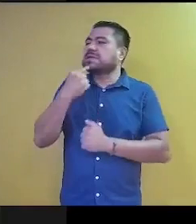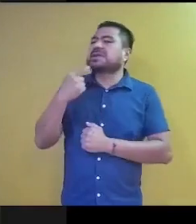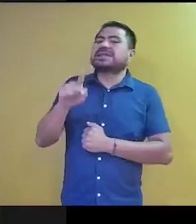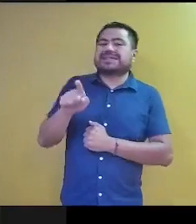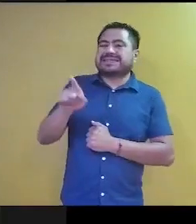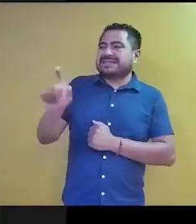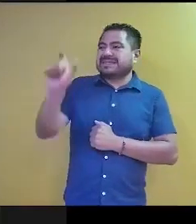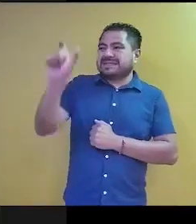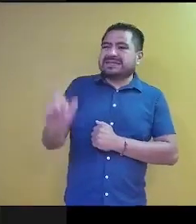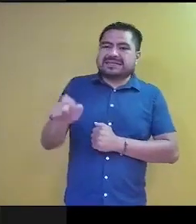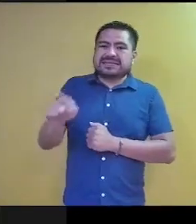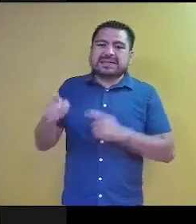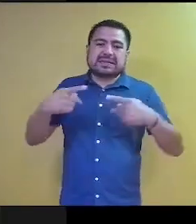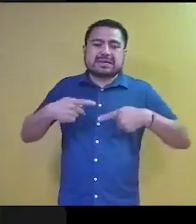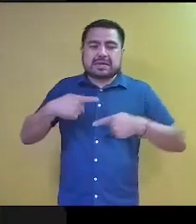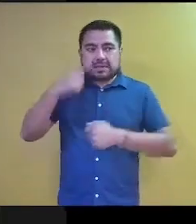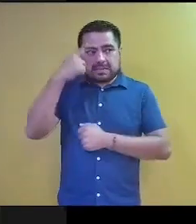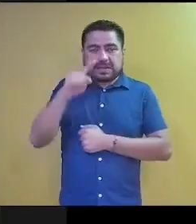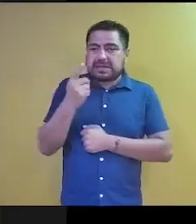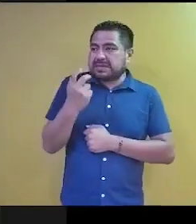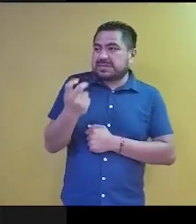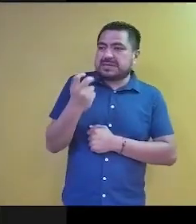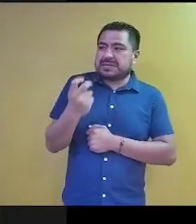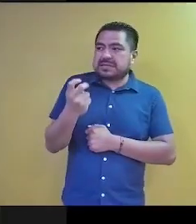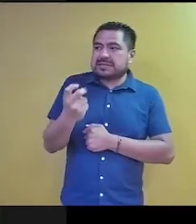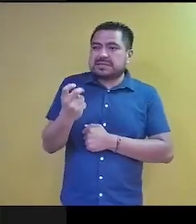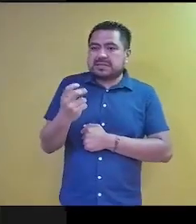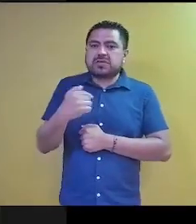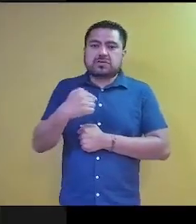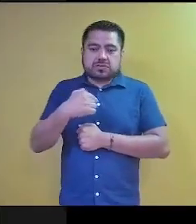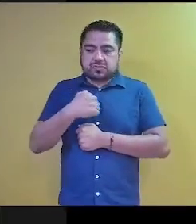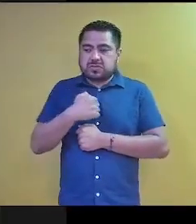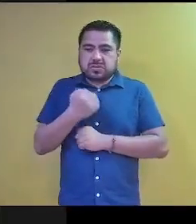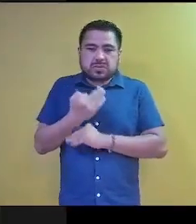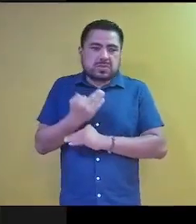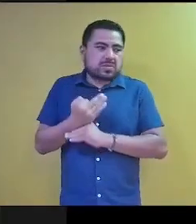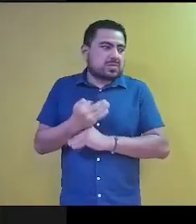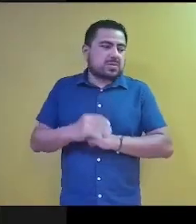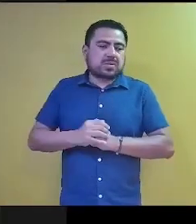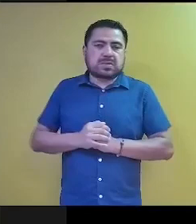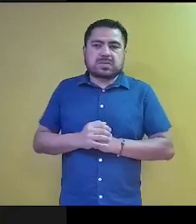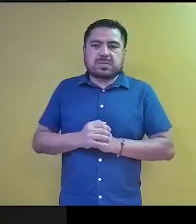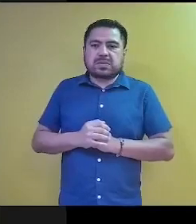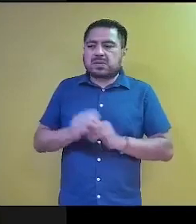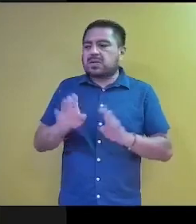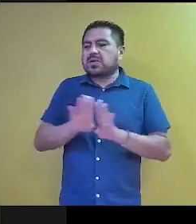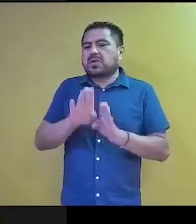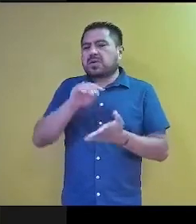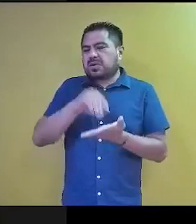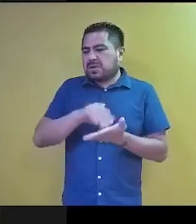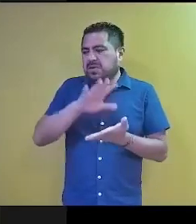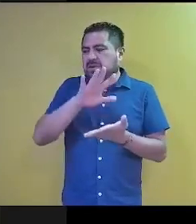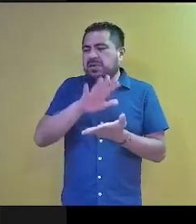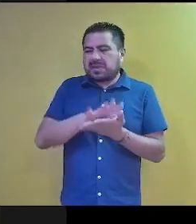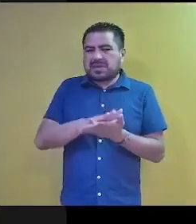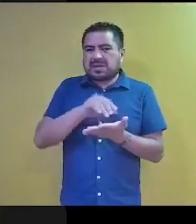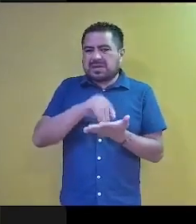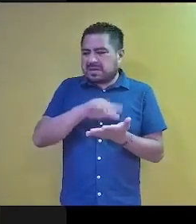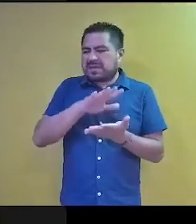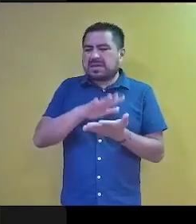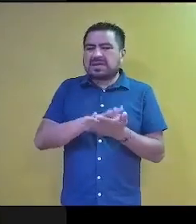denunciado, y que para este caso yo traigo como precedente